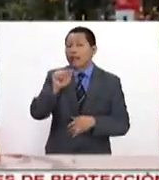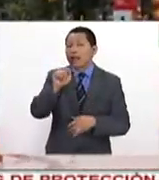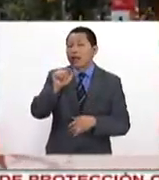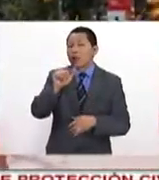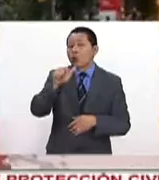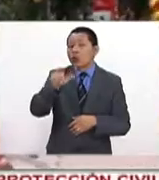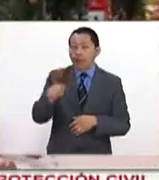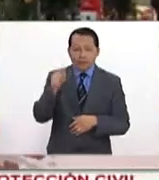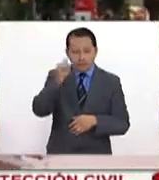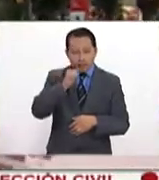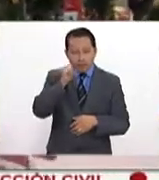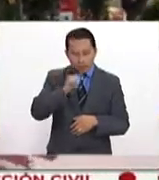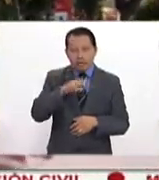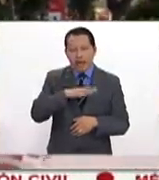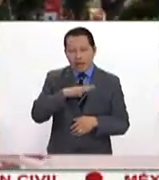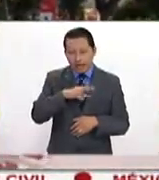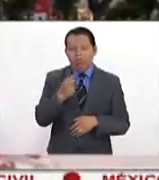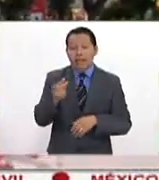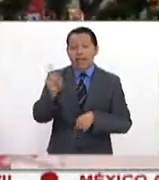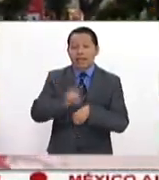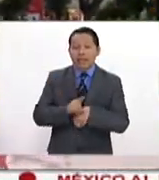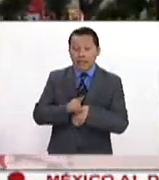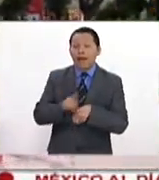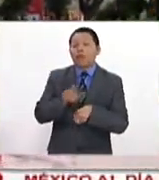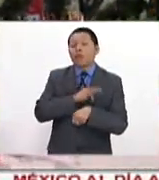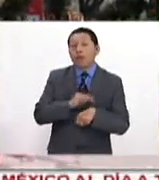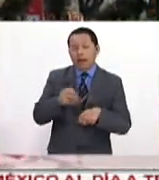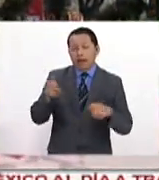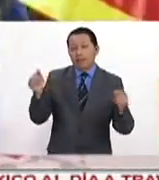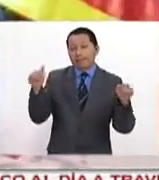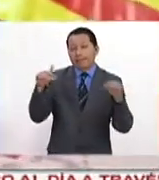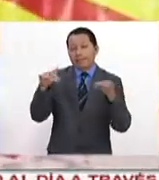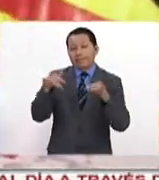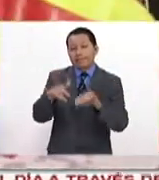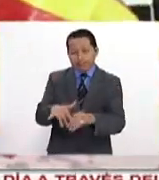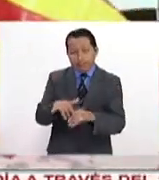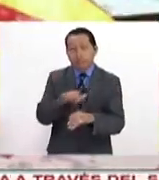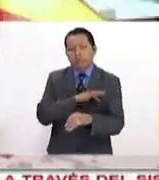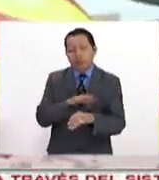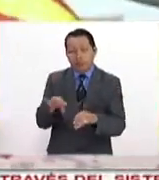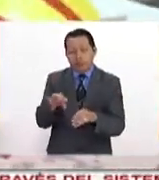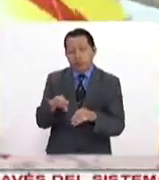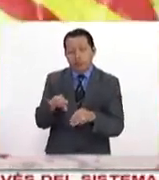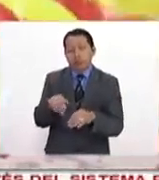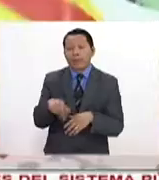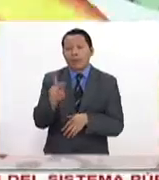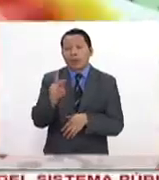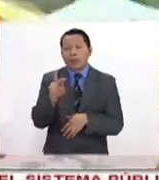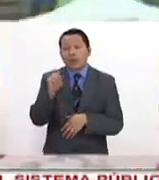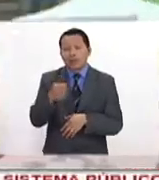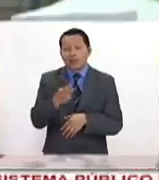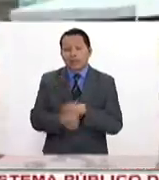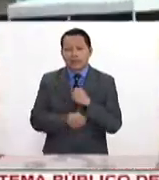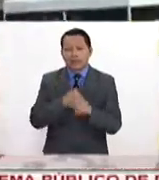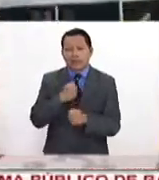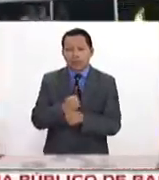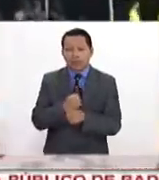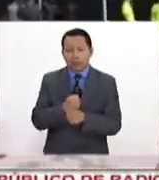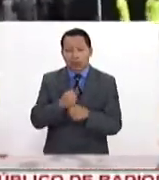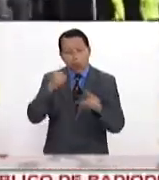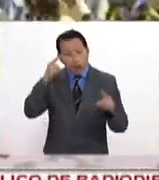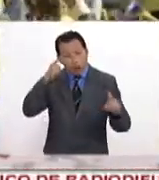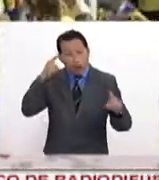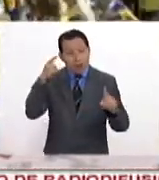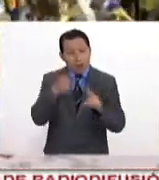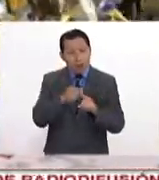septiembre, miles de personas salen a las calles para celebrar la Diada, pero la manifestación de este año tenía como